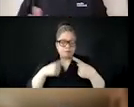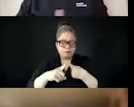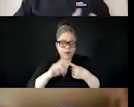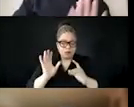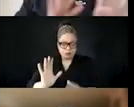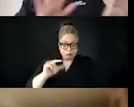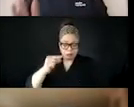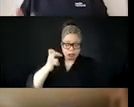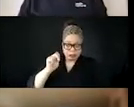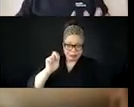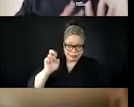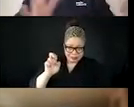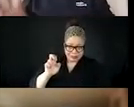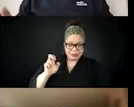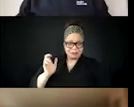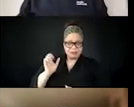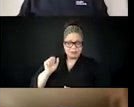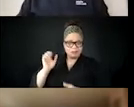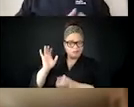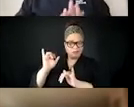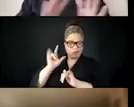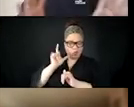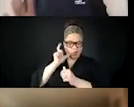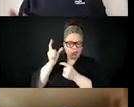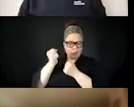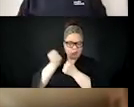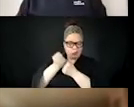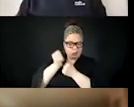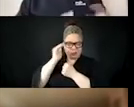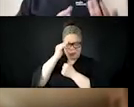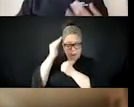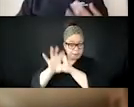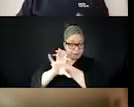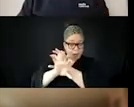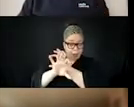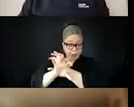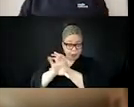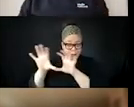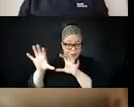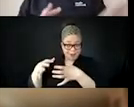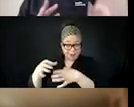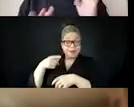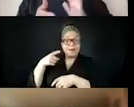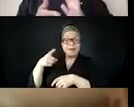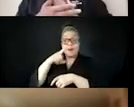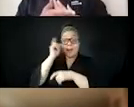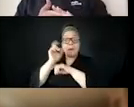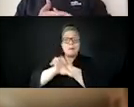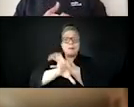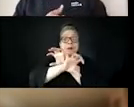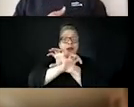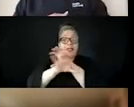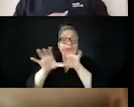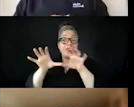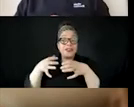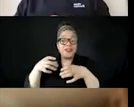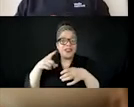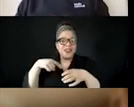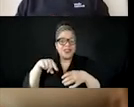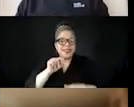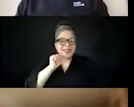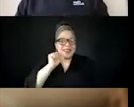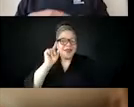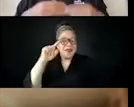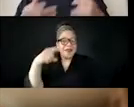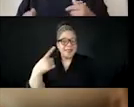que apoyaba el partido de las panteras negras no solamente a las panteras negras sino en deuda